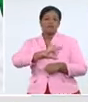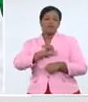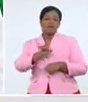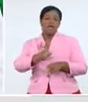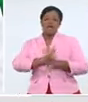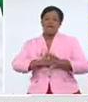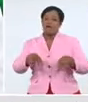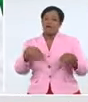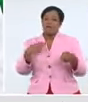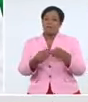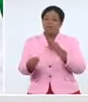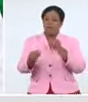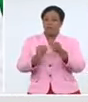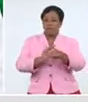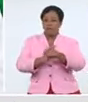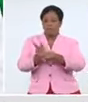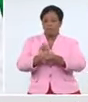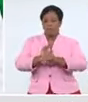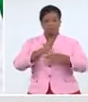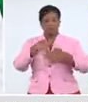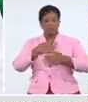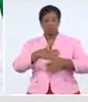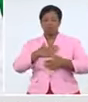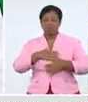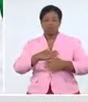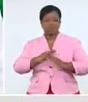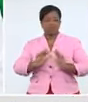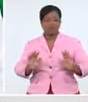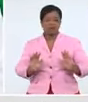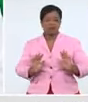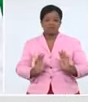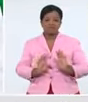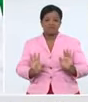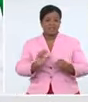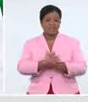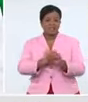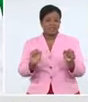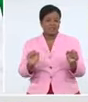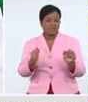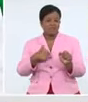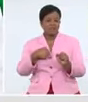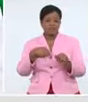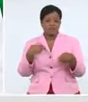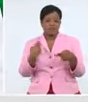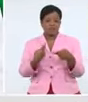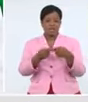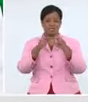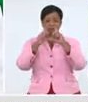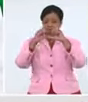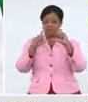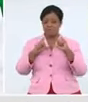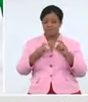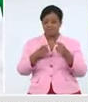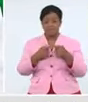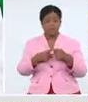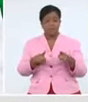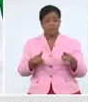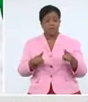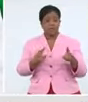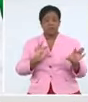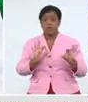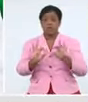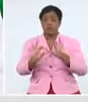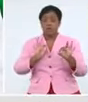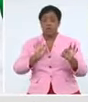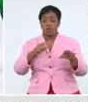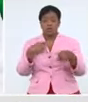hay que confiar en nuestras vacunas porque han demostrado su seguridad y su efectividad. Pero no podemos confiarnos desde el punto de